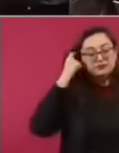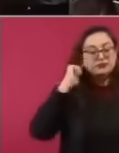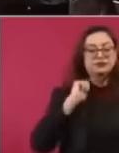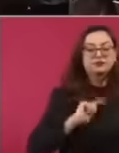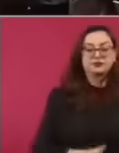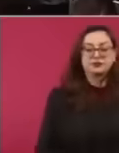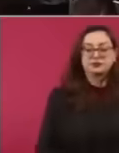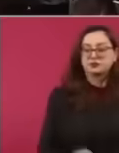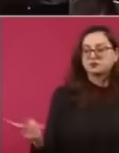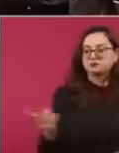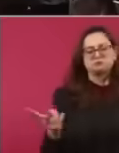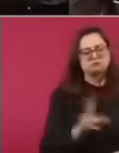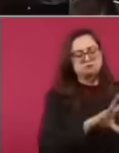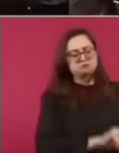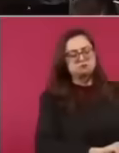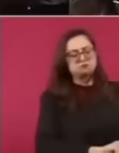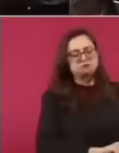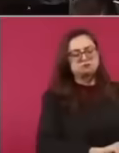la licencia